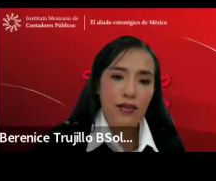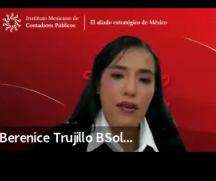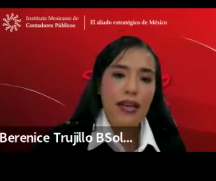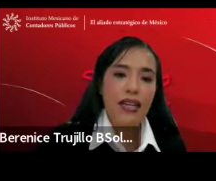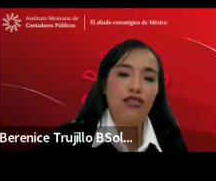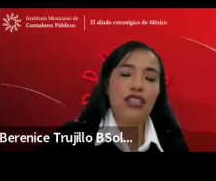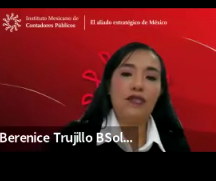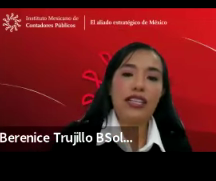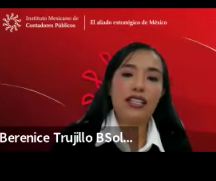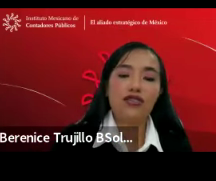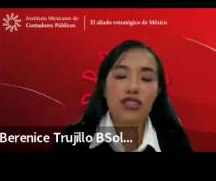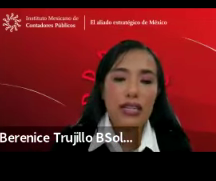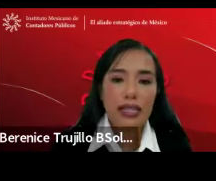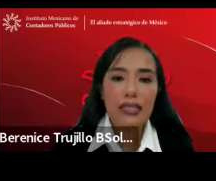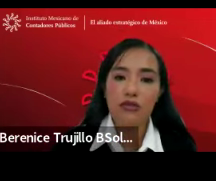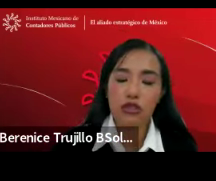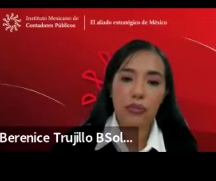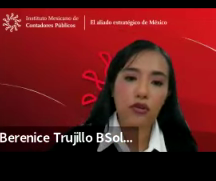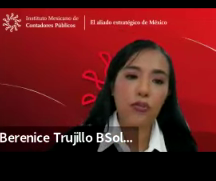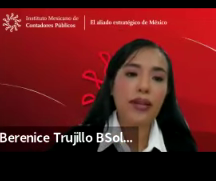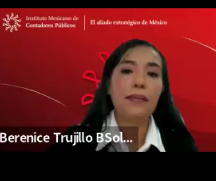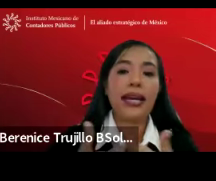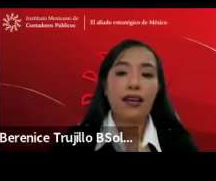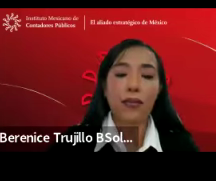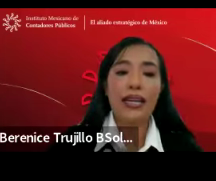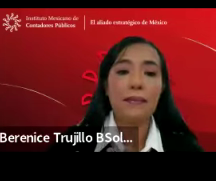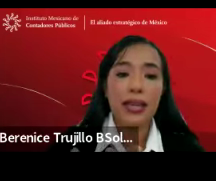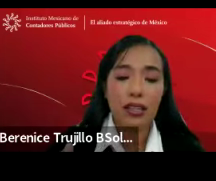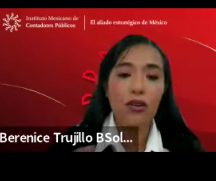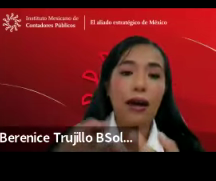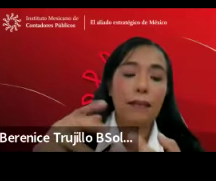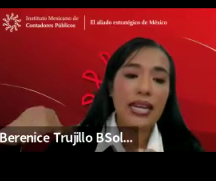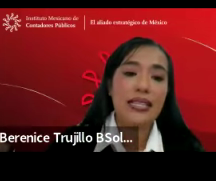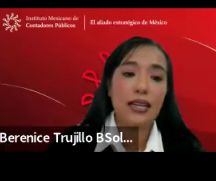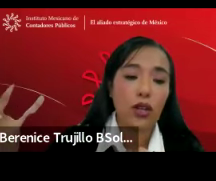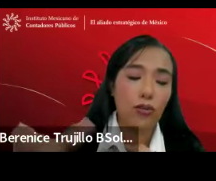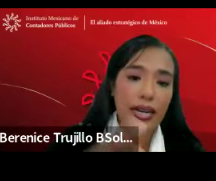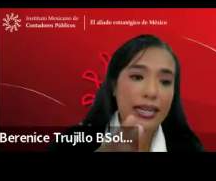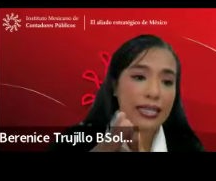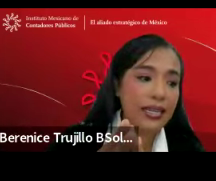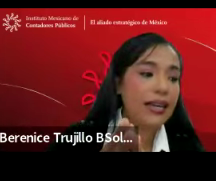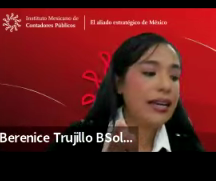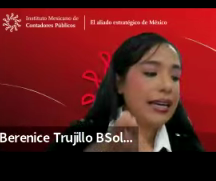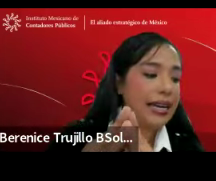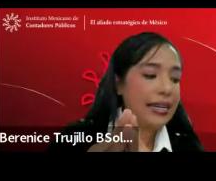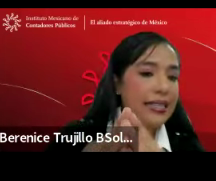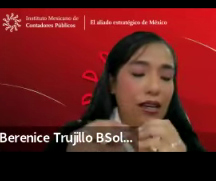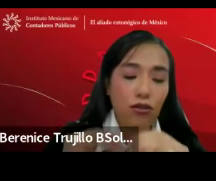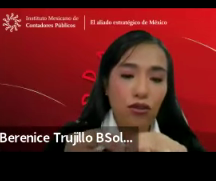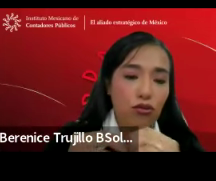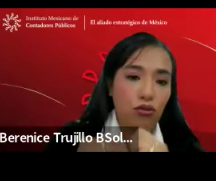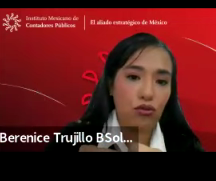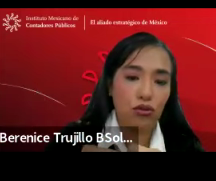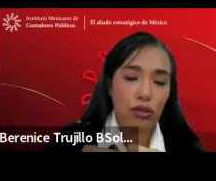ese padrón. Entonces, si ahorita son chiquitas, no se preocupen, pero vayan viendo a miras de cuando van a crecer, que